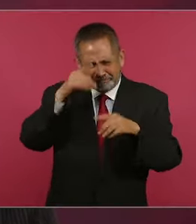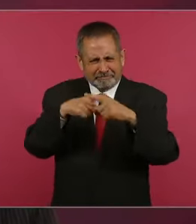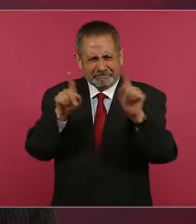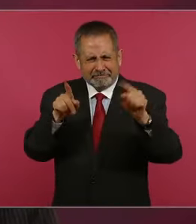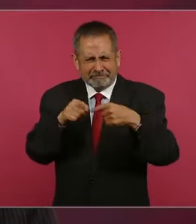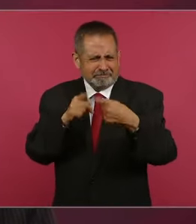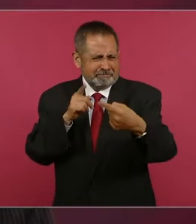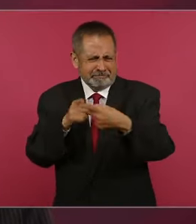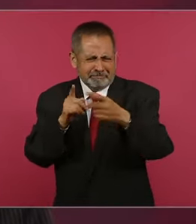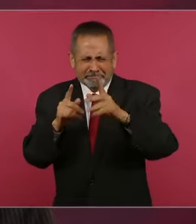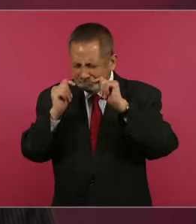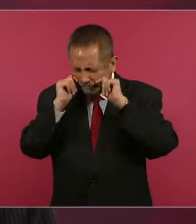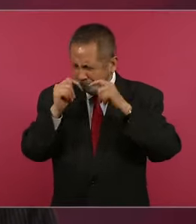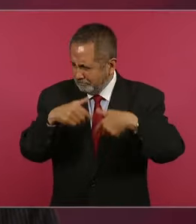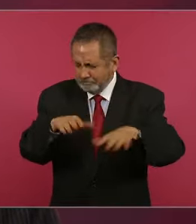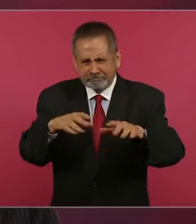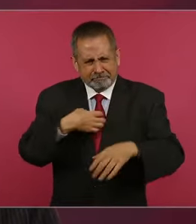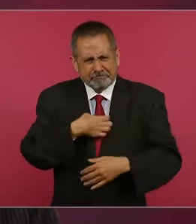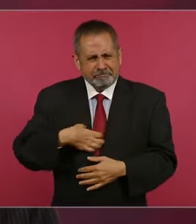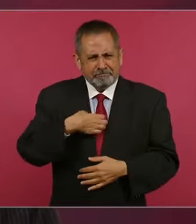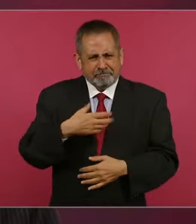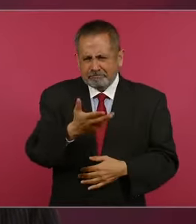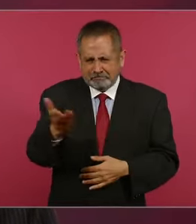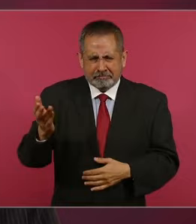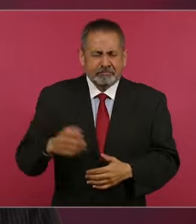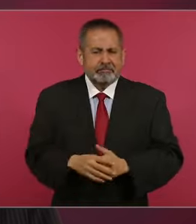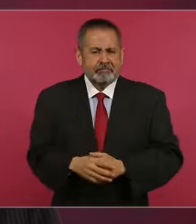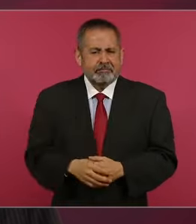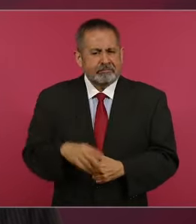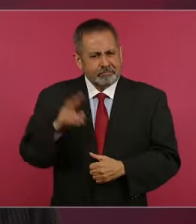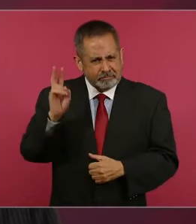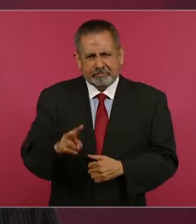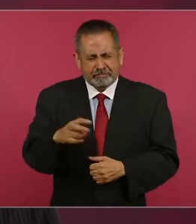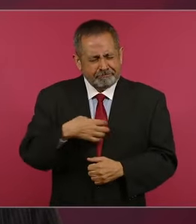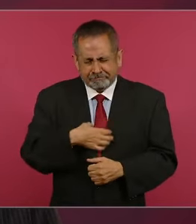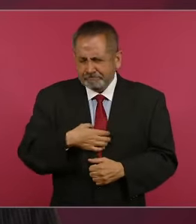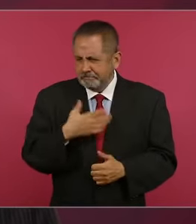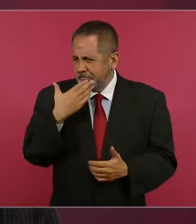tener, ¿sí?, la verdad,